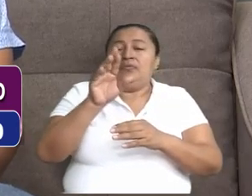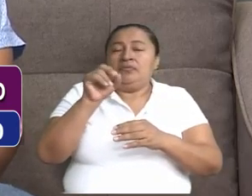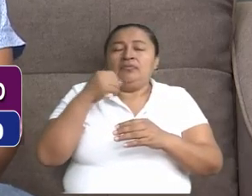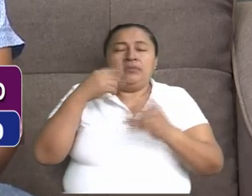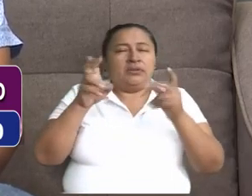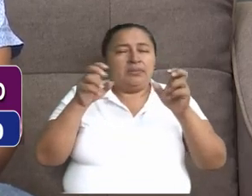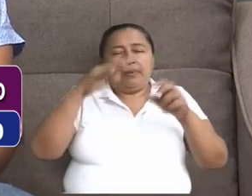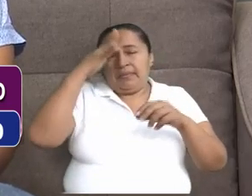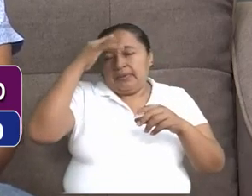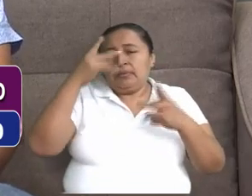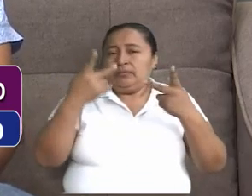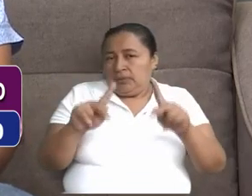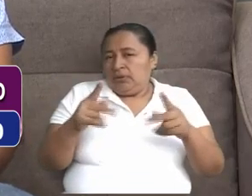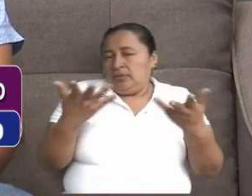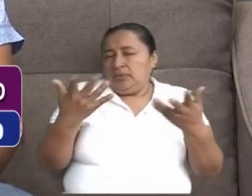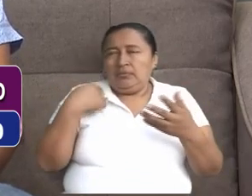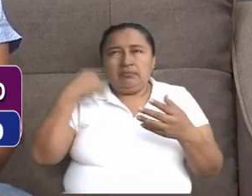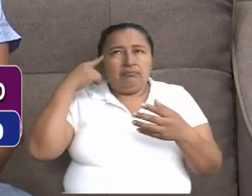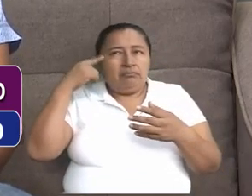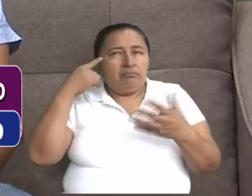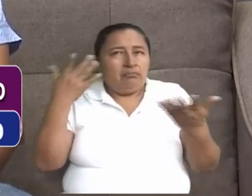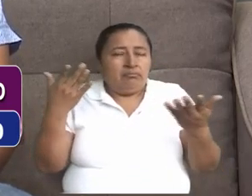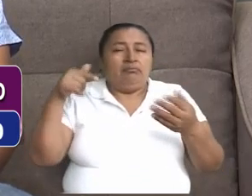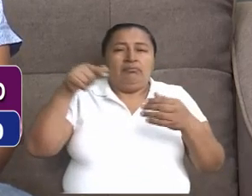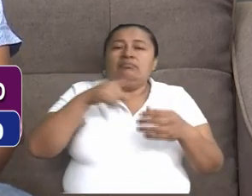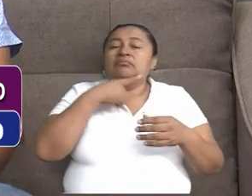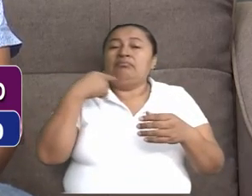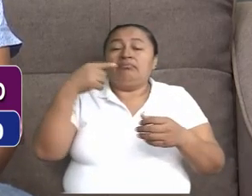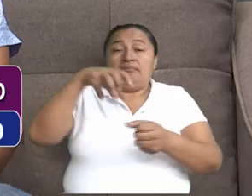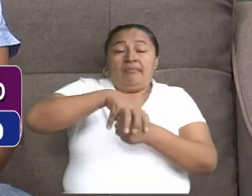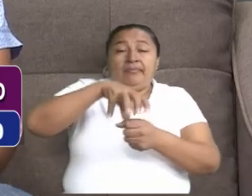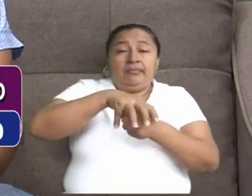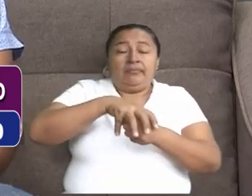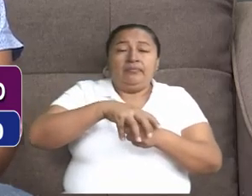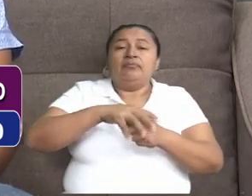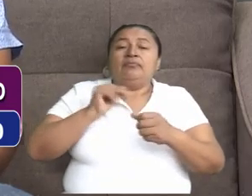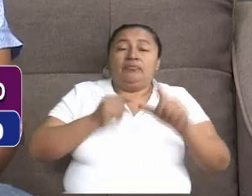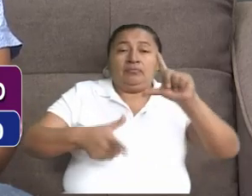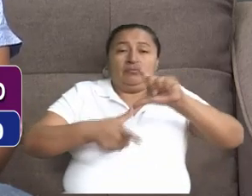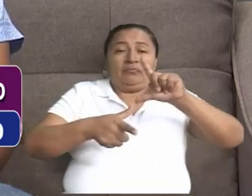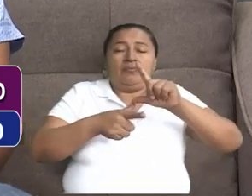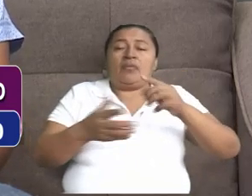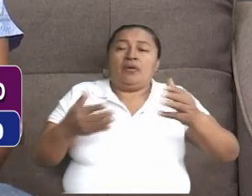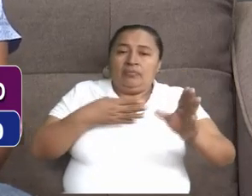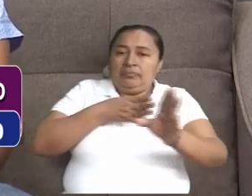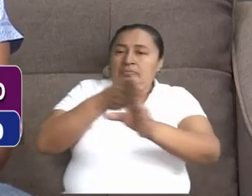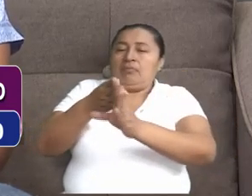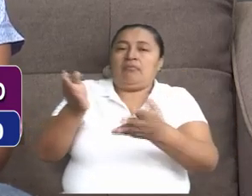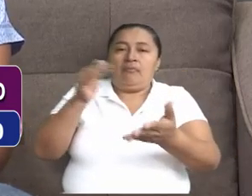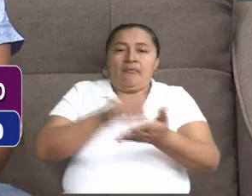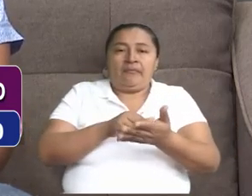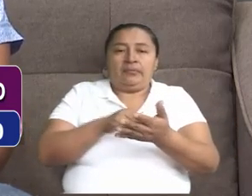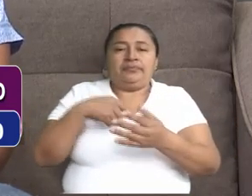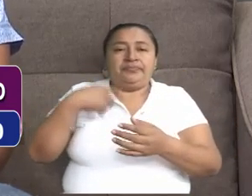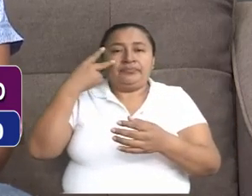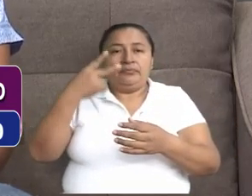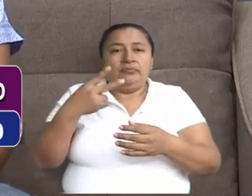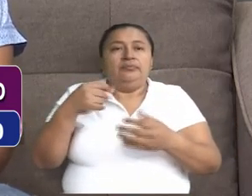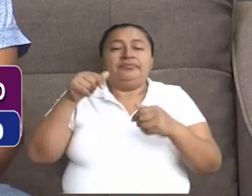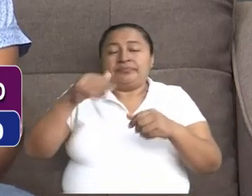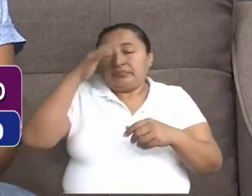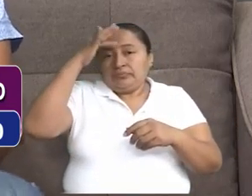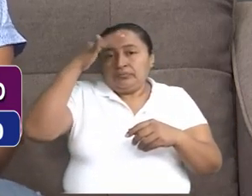mexicano, pero es que de repente esta realidad latinoamericana nos envía y nos envuelve a eso, porque bueno, vimos